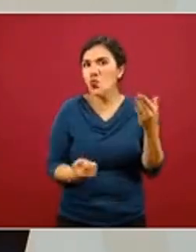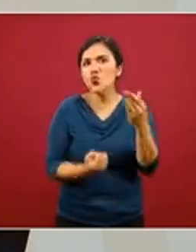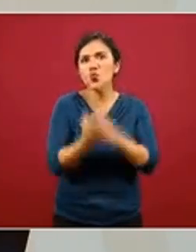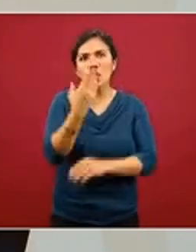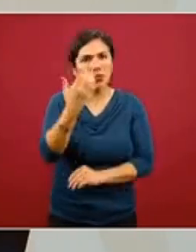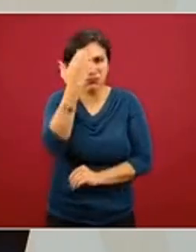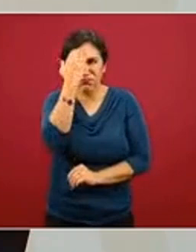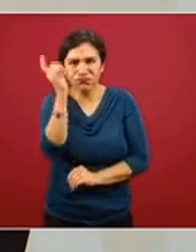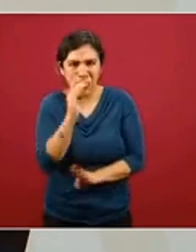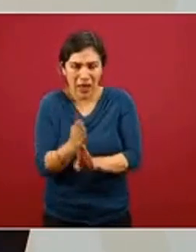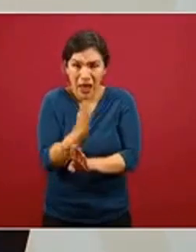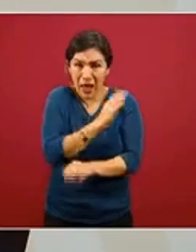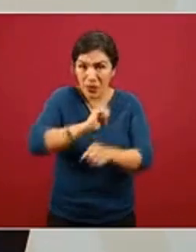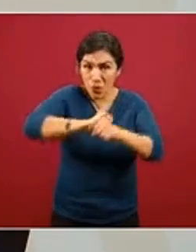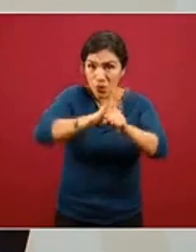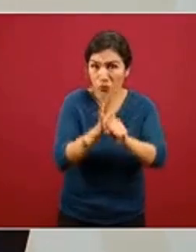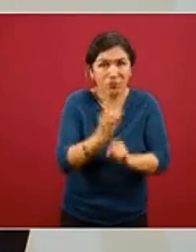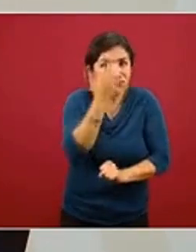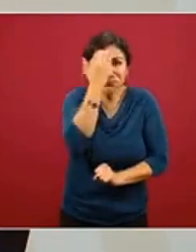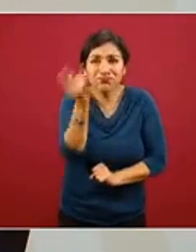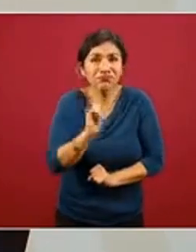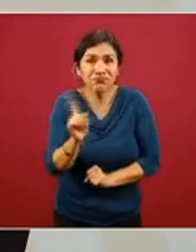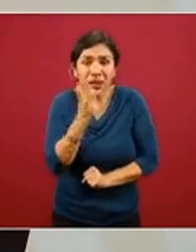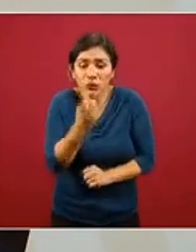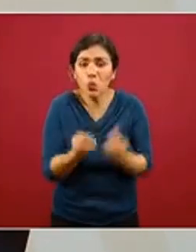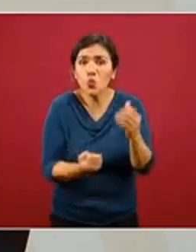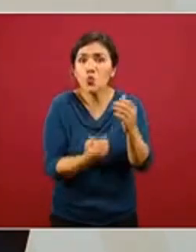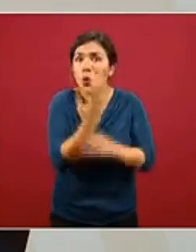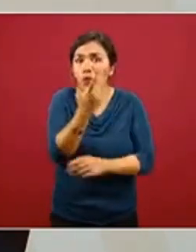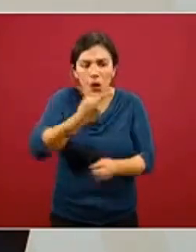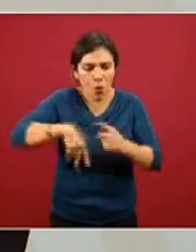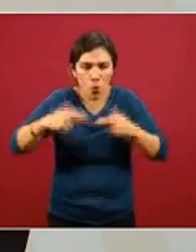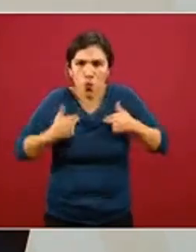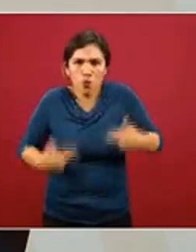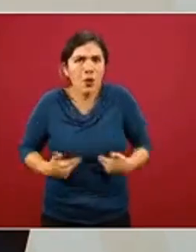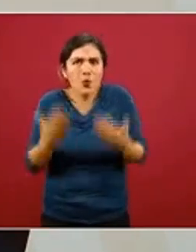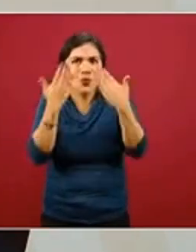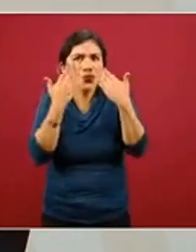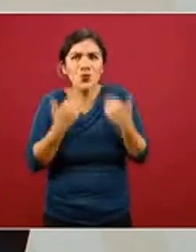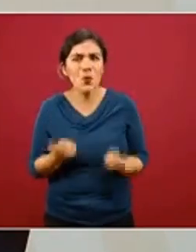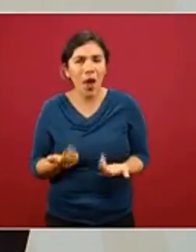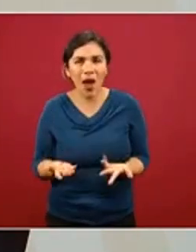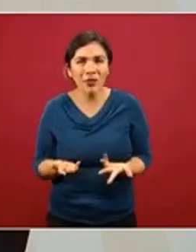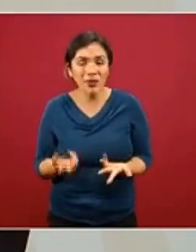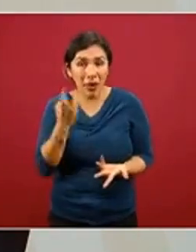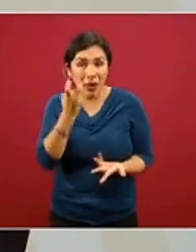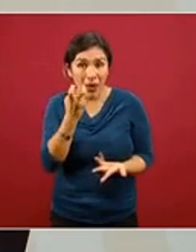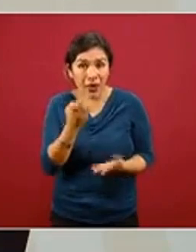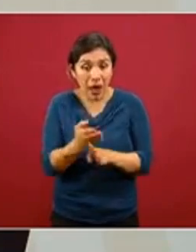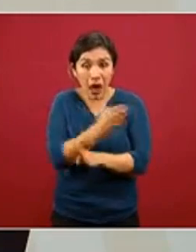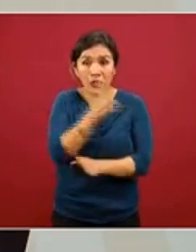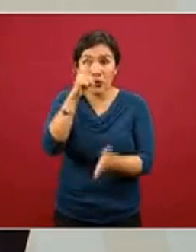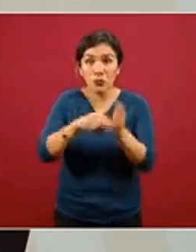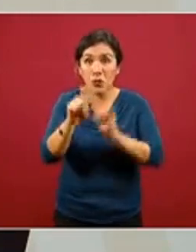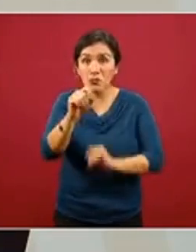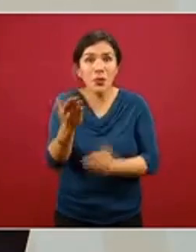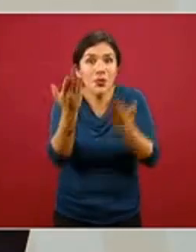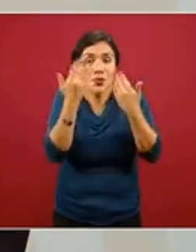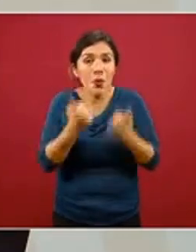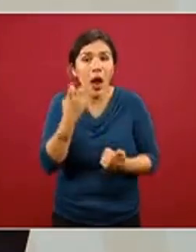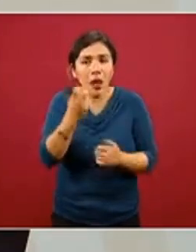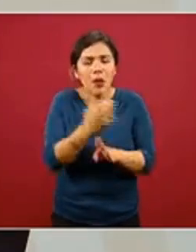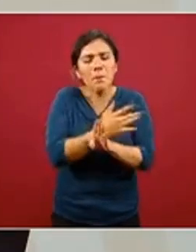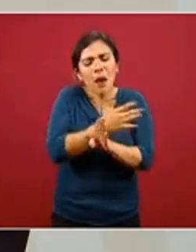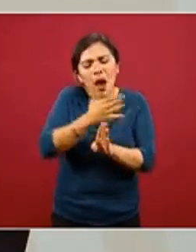nueva. Esta es una enfermedad emergente que no estaba en los seres humanos antes de 2020, y